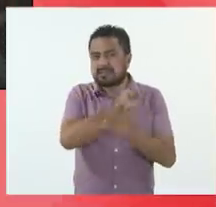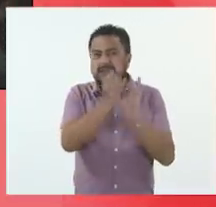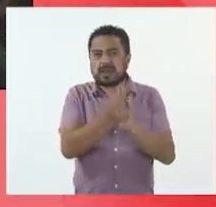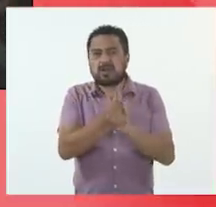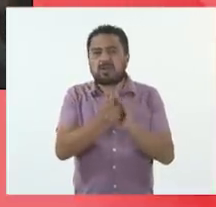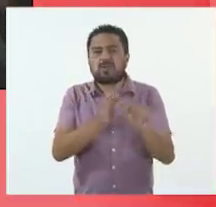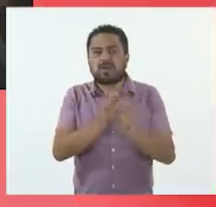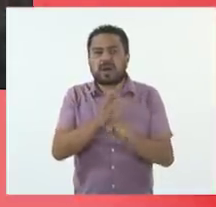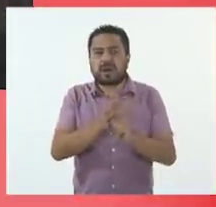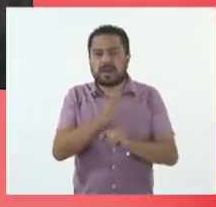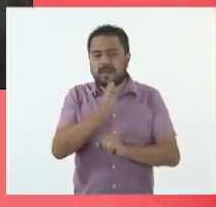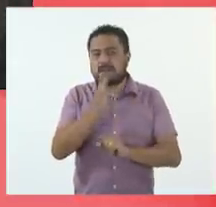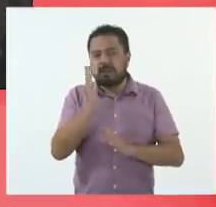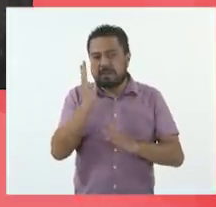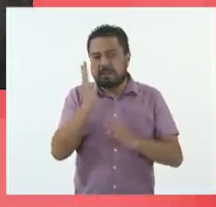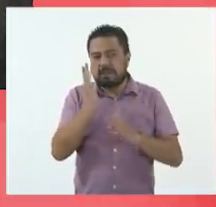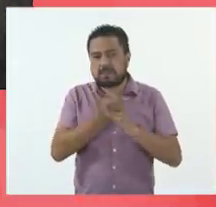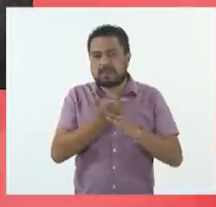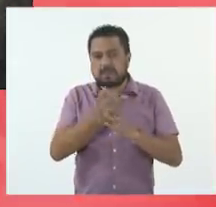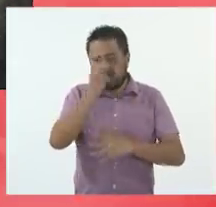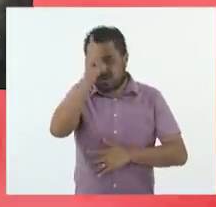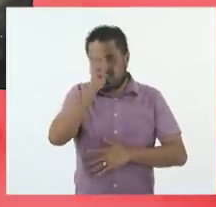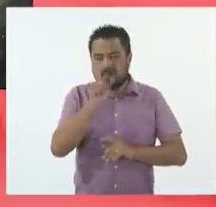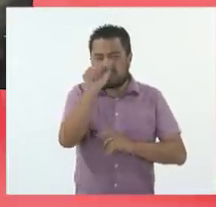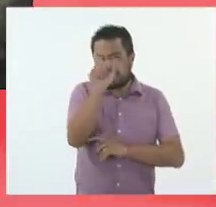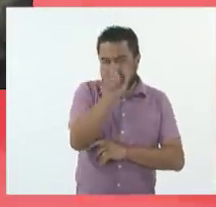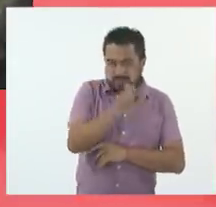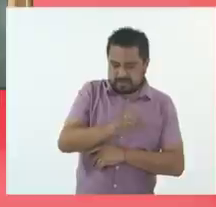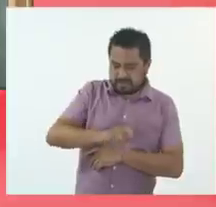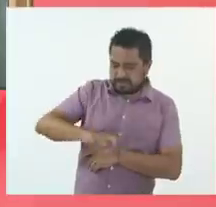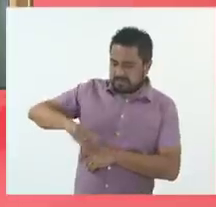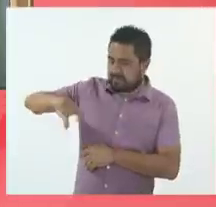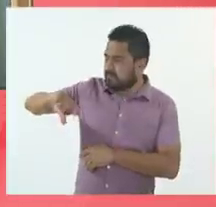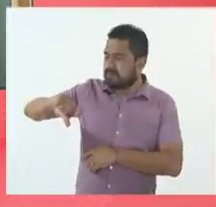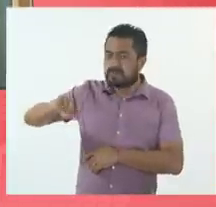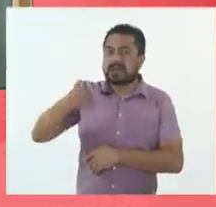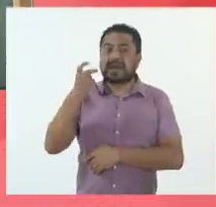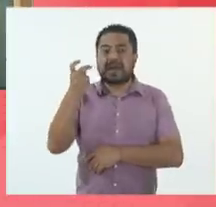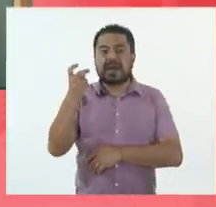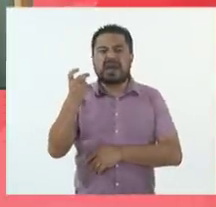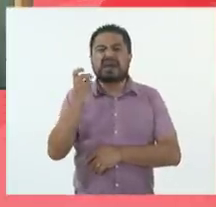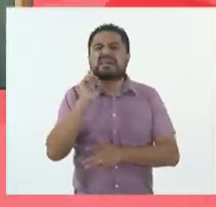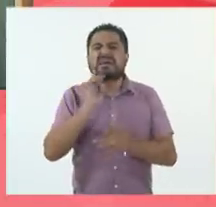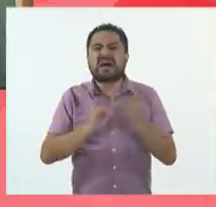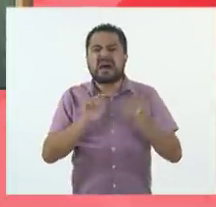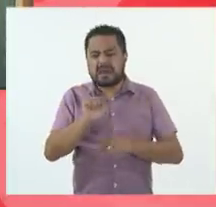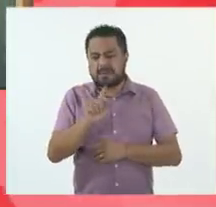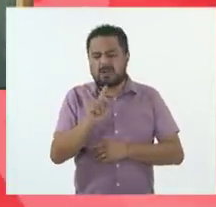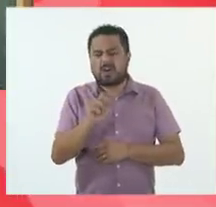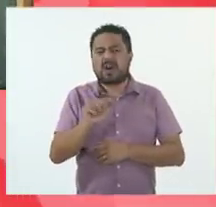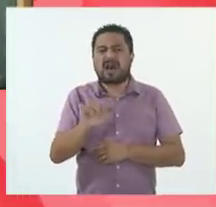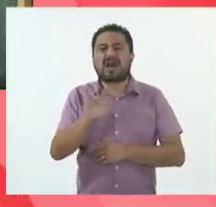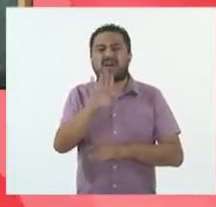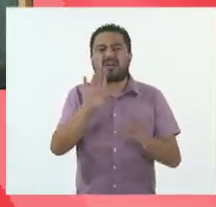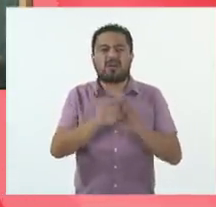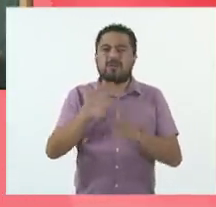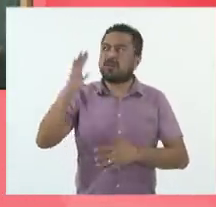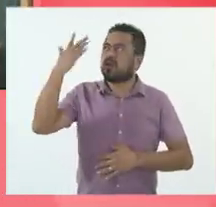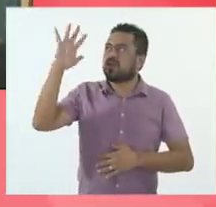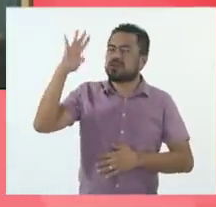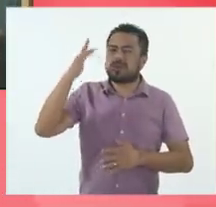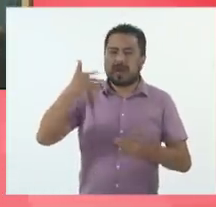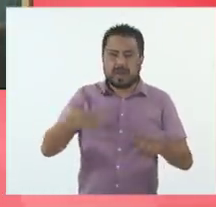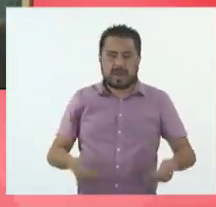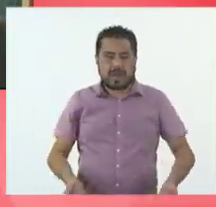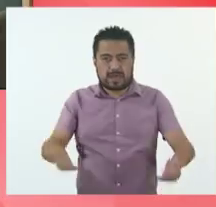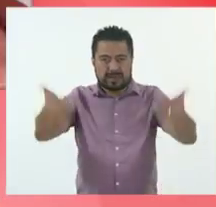de la media luna. Y también es apocalíptica, porque apocalíptica quiere decir que el sol, como lo ves ahí, está detrás